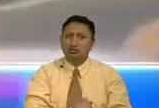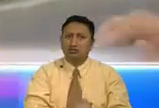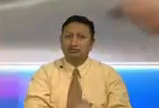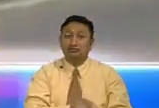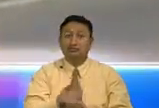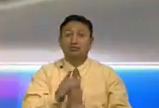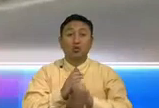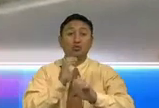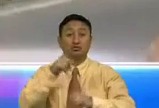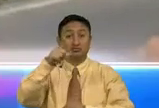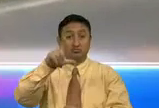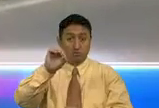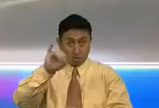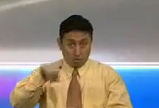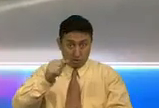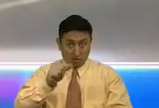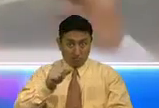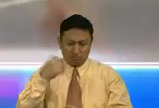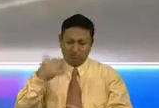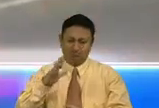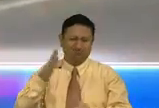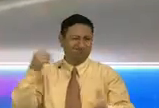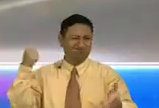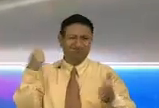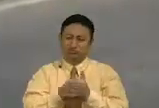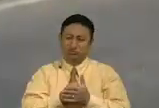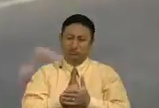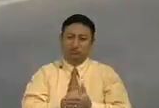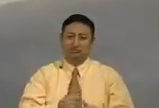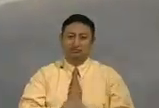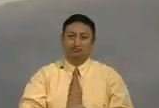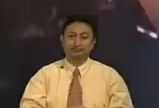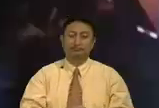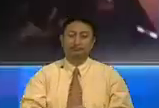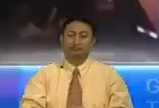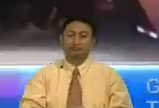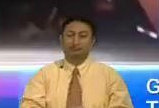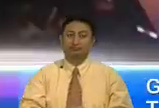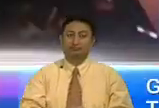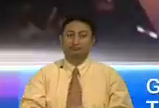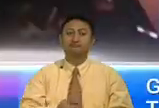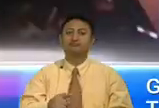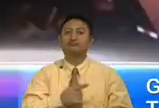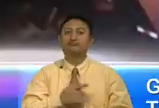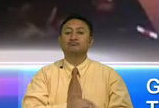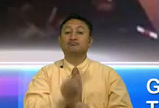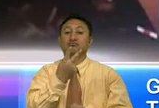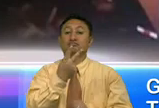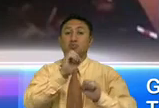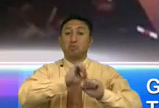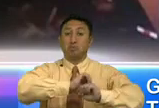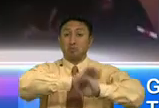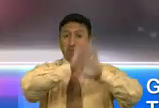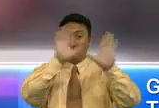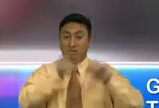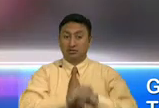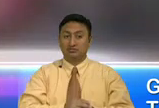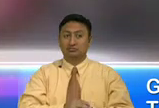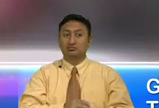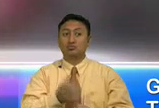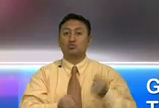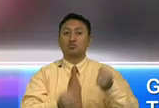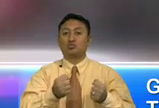cogió frontal. Y eso es lo que sabemos todos, no sabemos nada más, amigo. El accidente ocurrió a las 2 de la madrugada y la cabina del carro